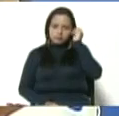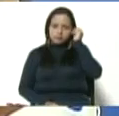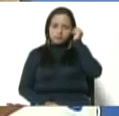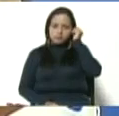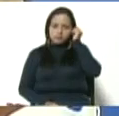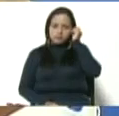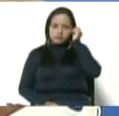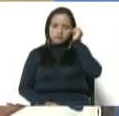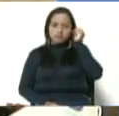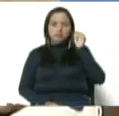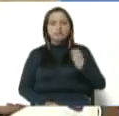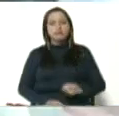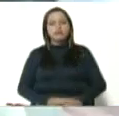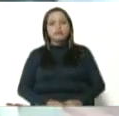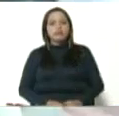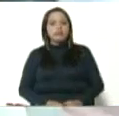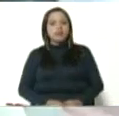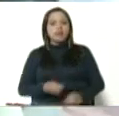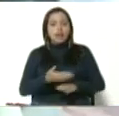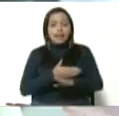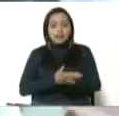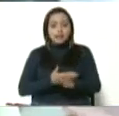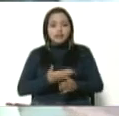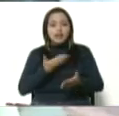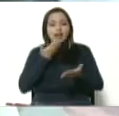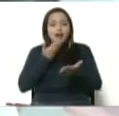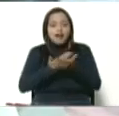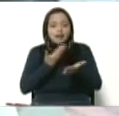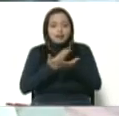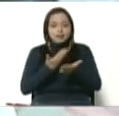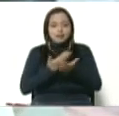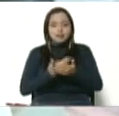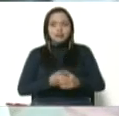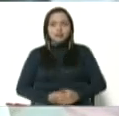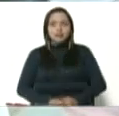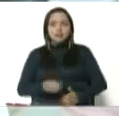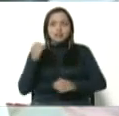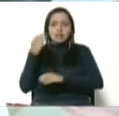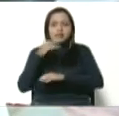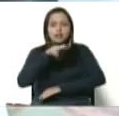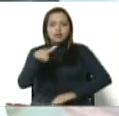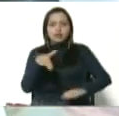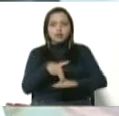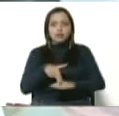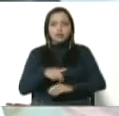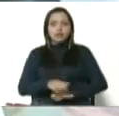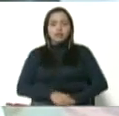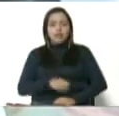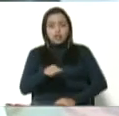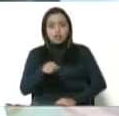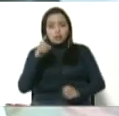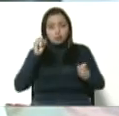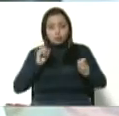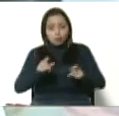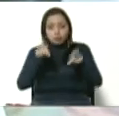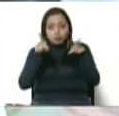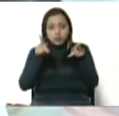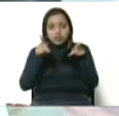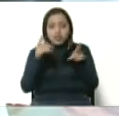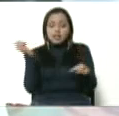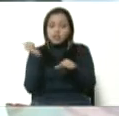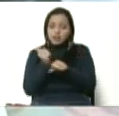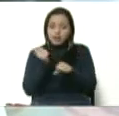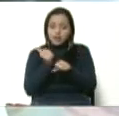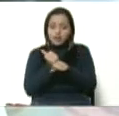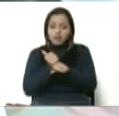Bueno, ante que todo agradecido por la Asamblea, por este gesto en el cual los